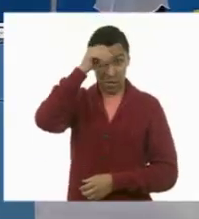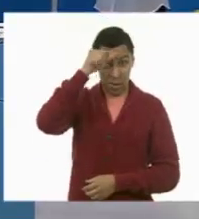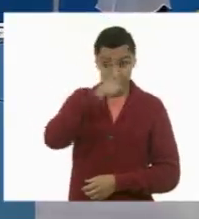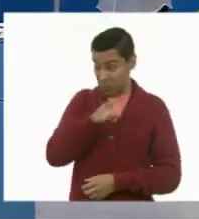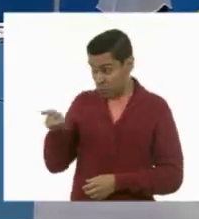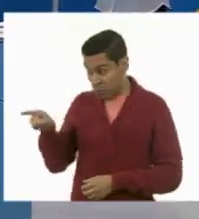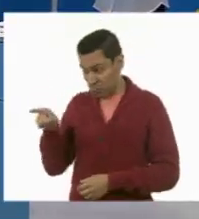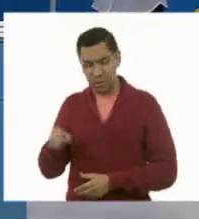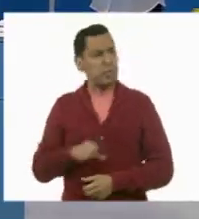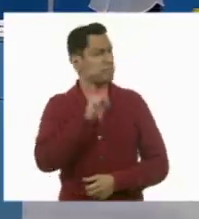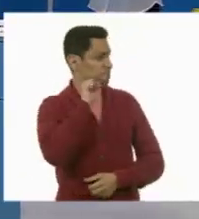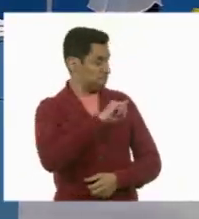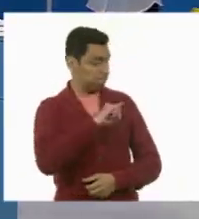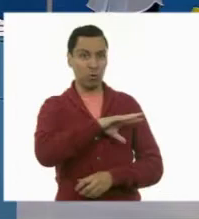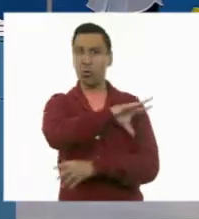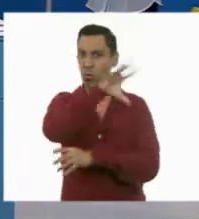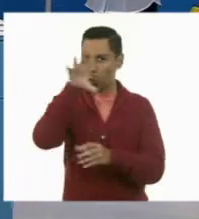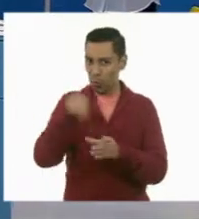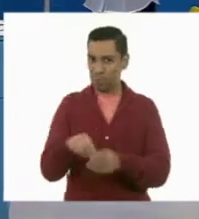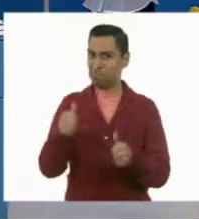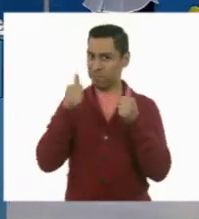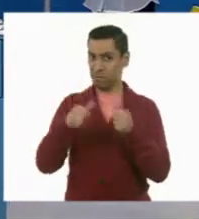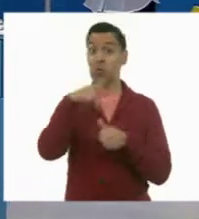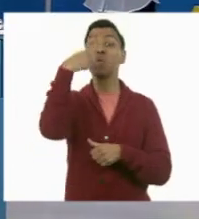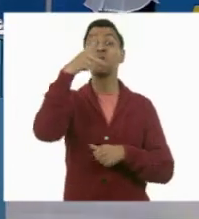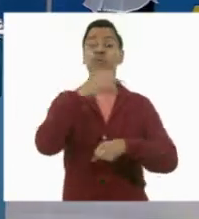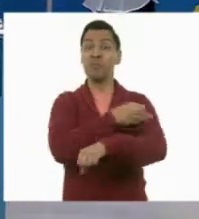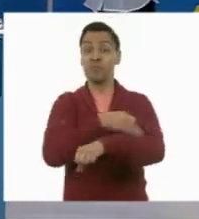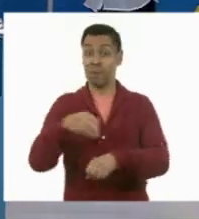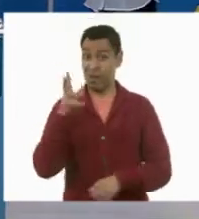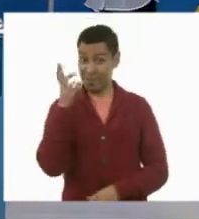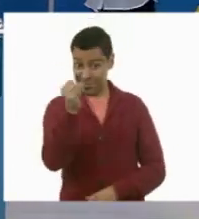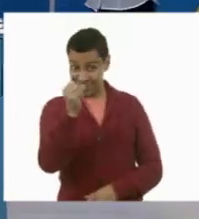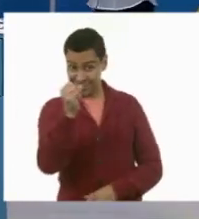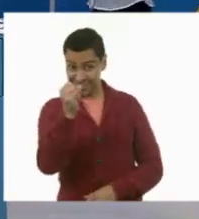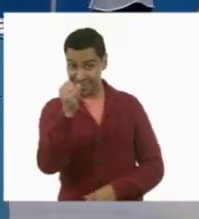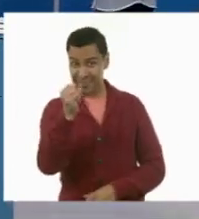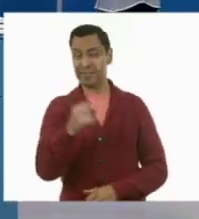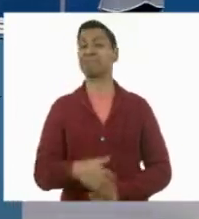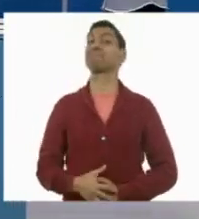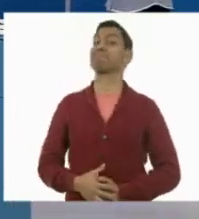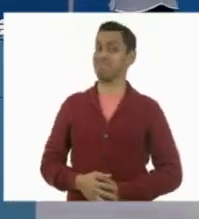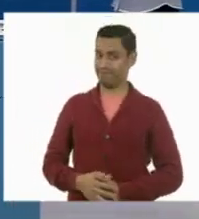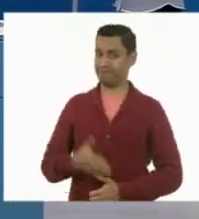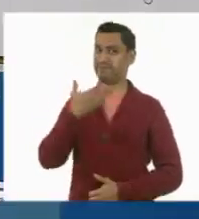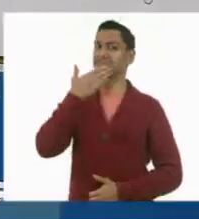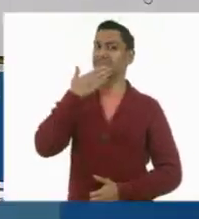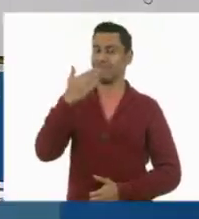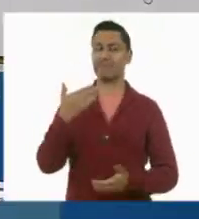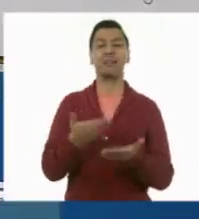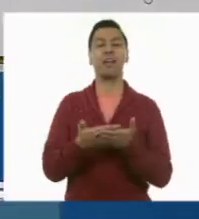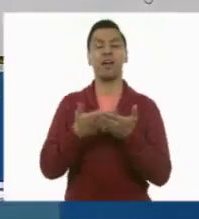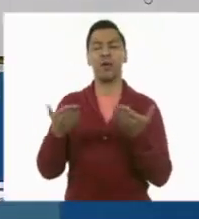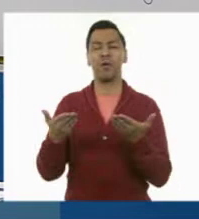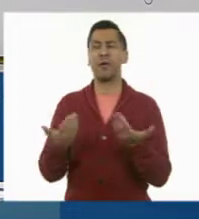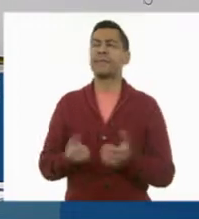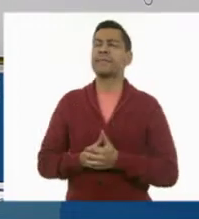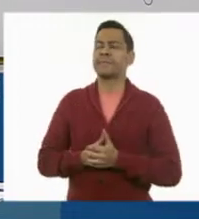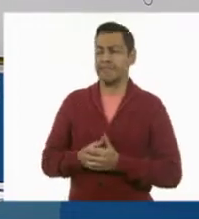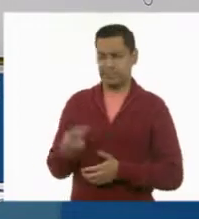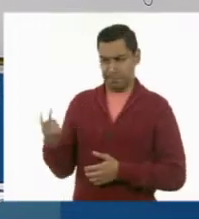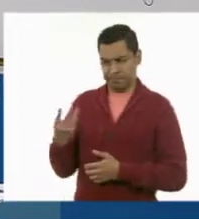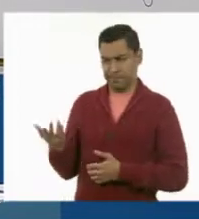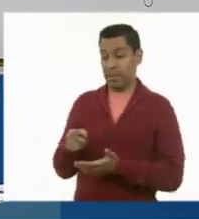Sí. Completamente. ¿Sus familias son así? Sí. Sí. Muy bien. Ahora los voy a invitar a que me digan